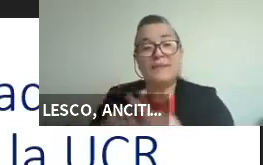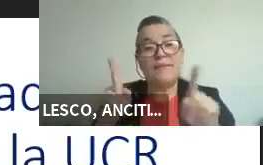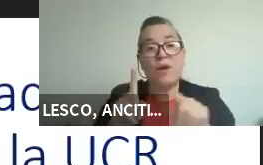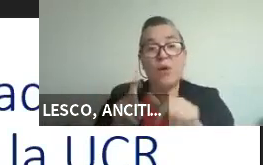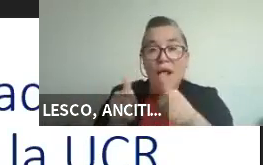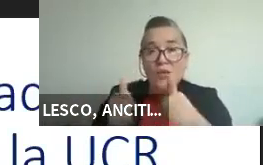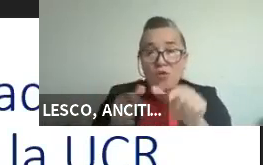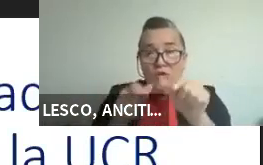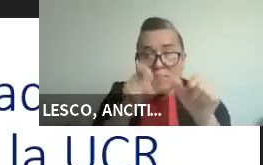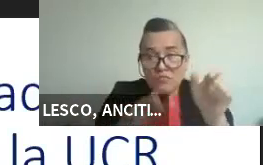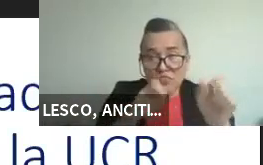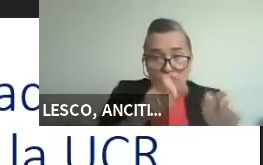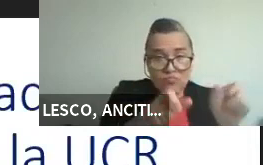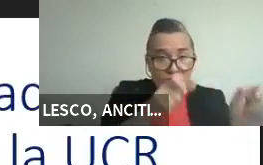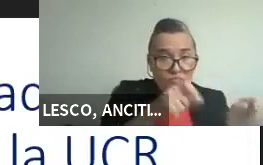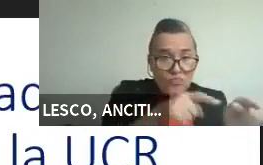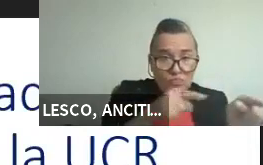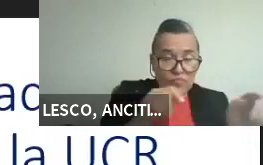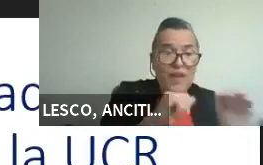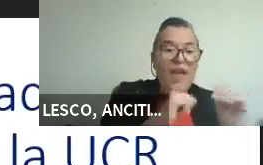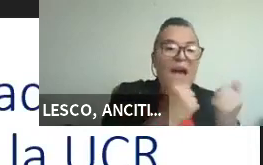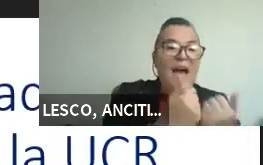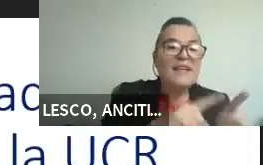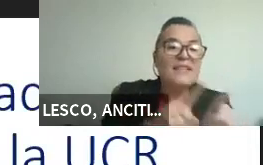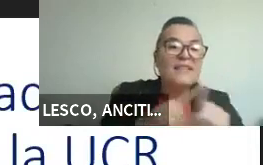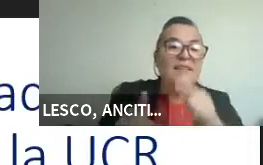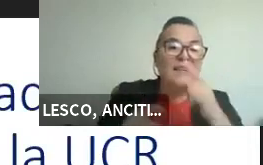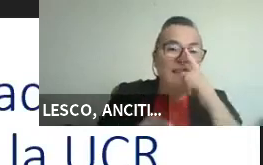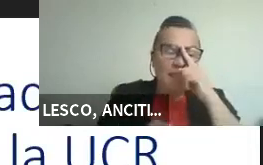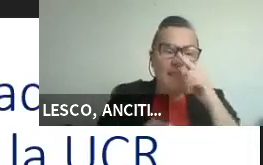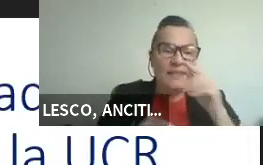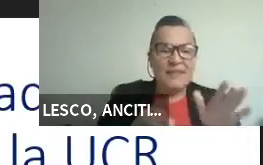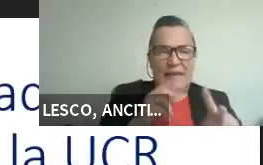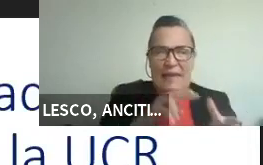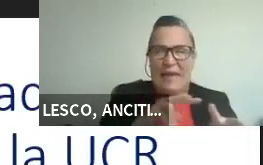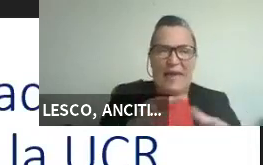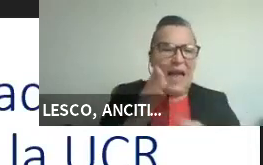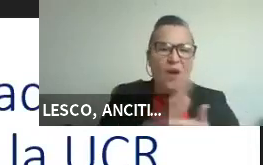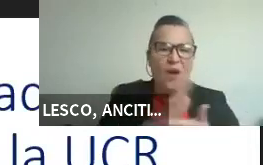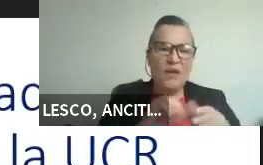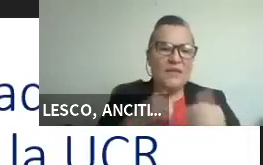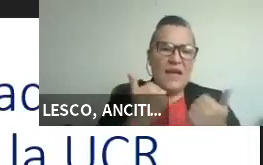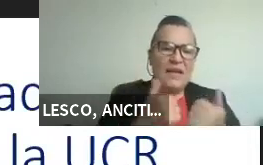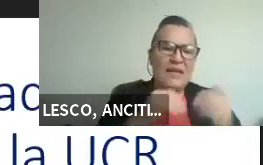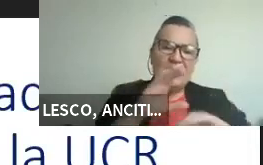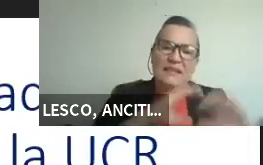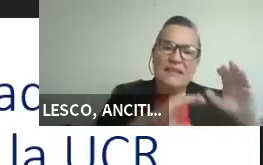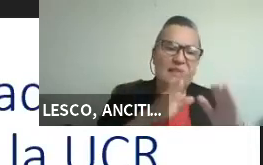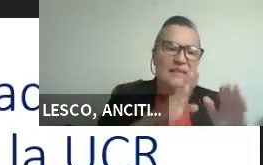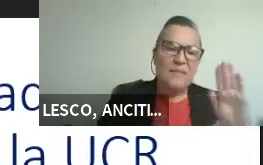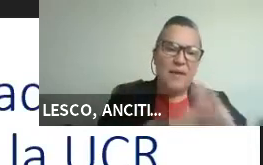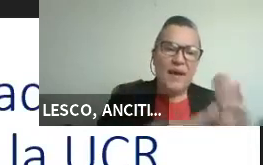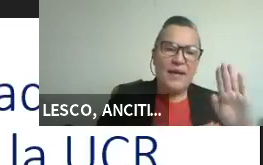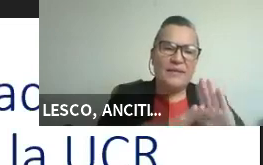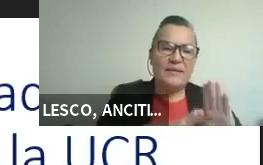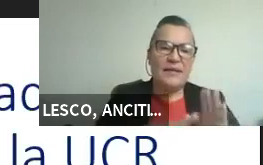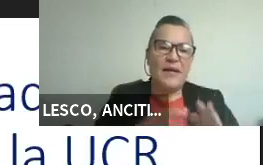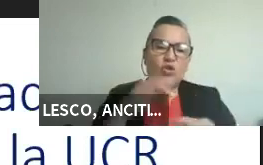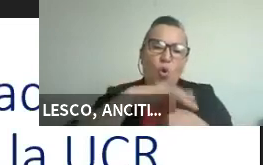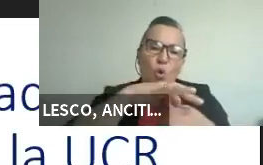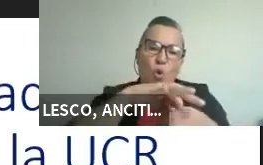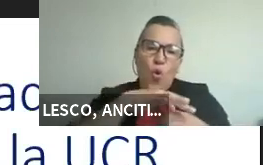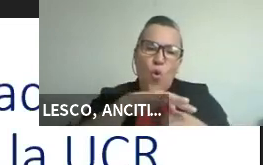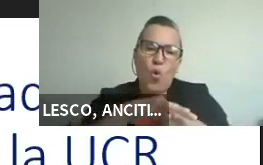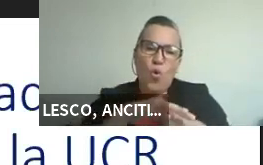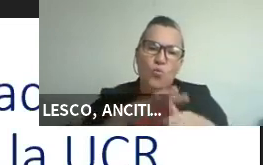otras columnas latif y áreas académicas de nuestra universidad vemos que algunas áreas como las ciencias básicas o agroalimentarias tienen una